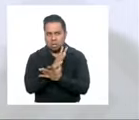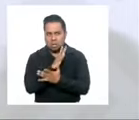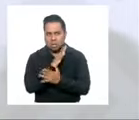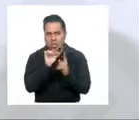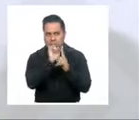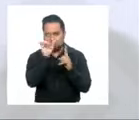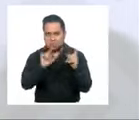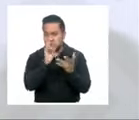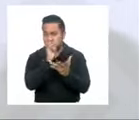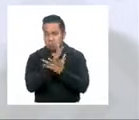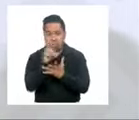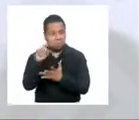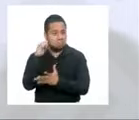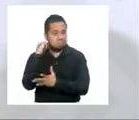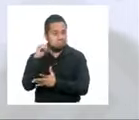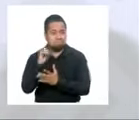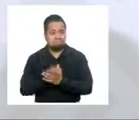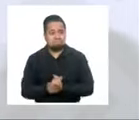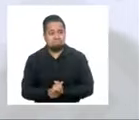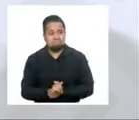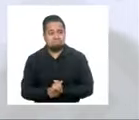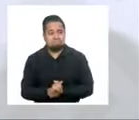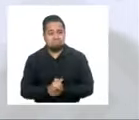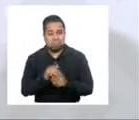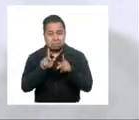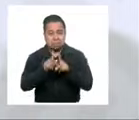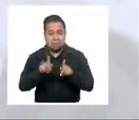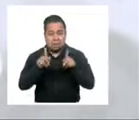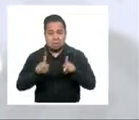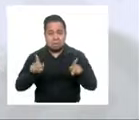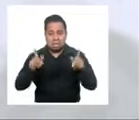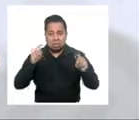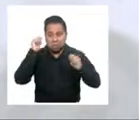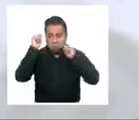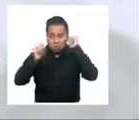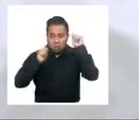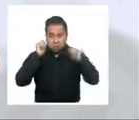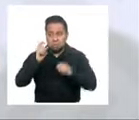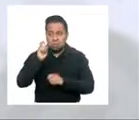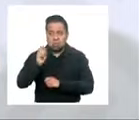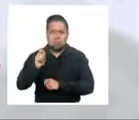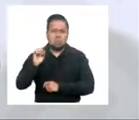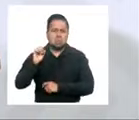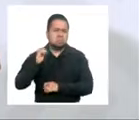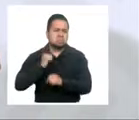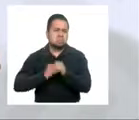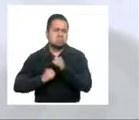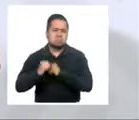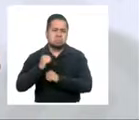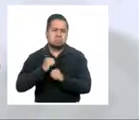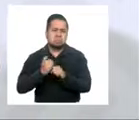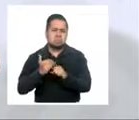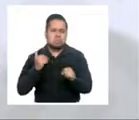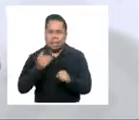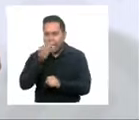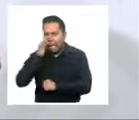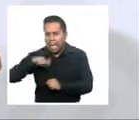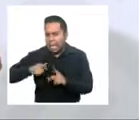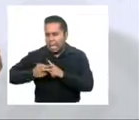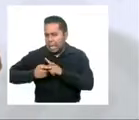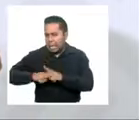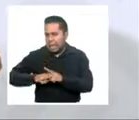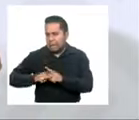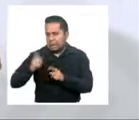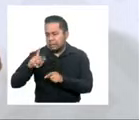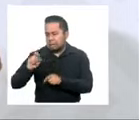en el país. Es un destino turístico de hace muchos años, no nació apenas